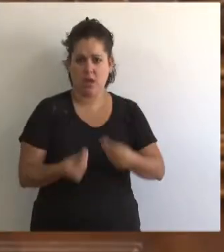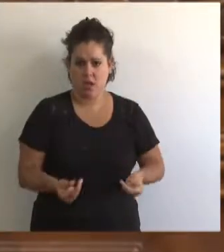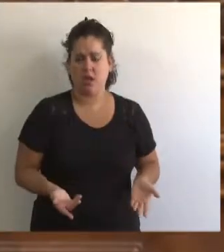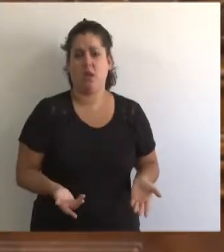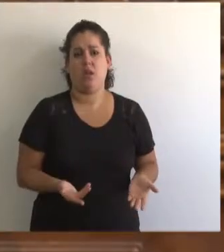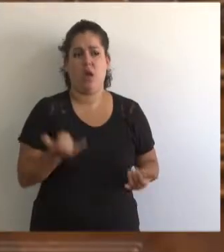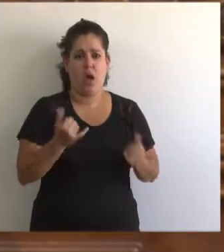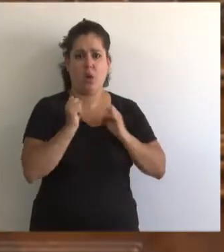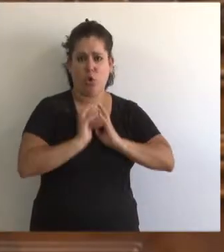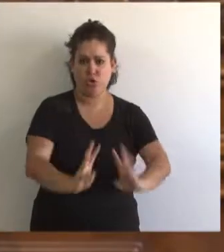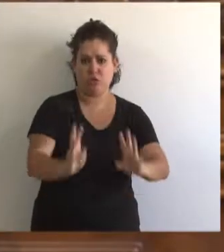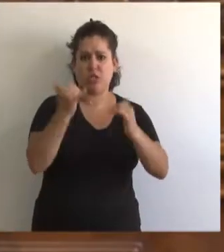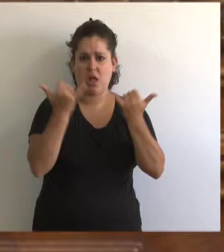tiene